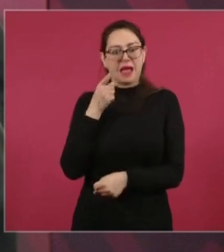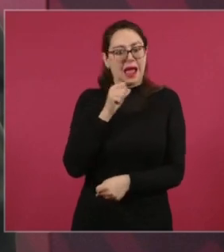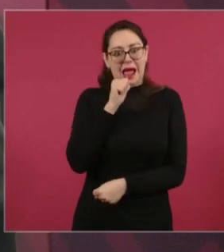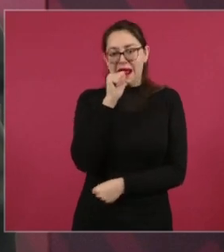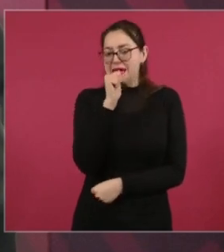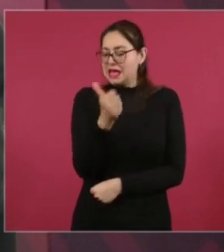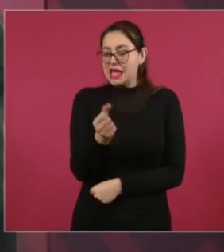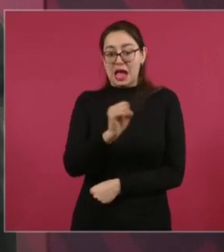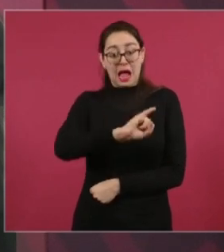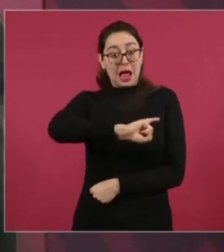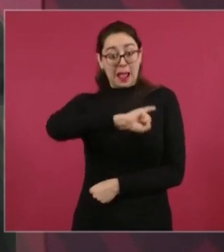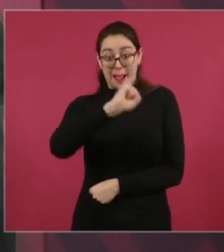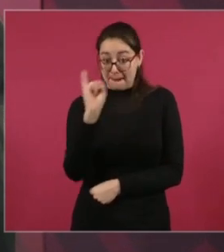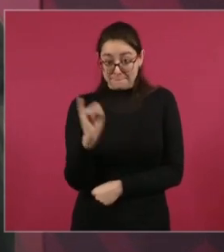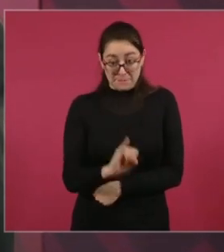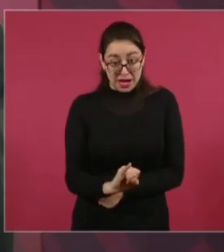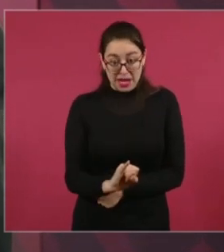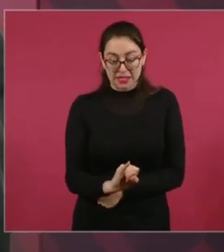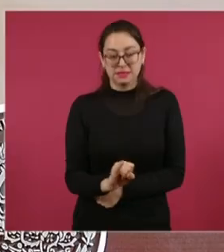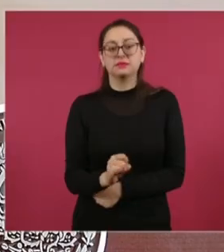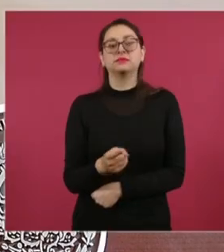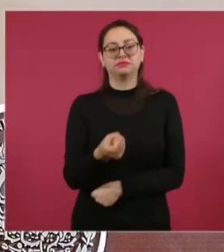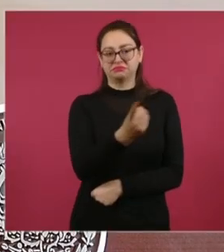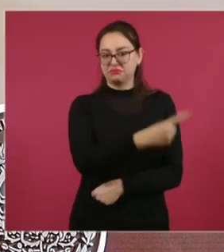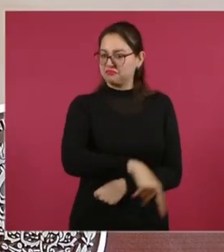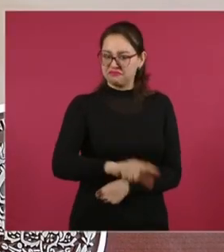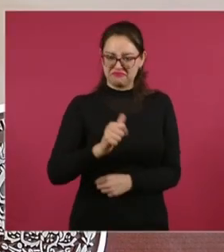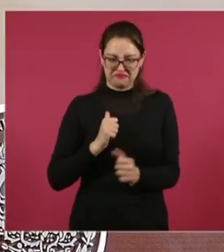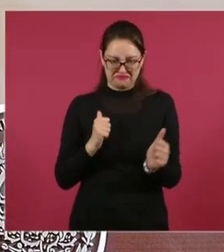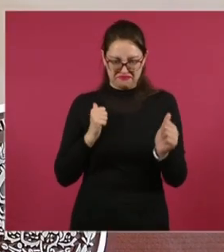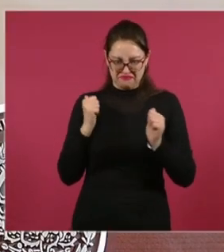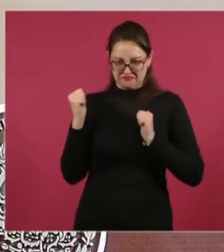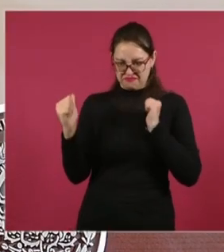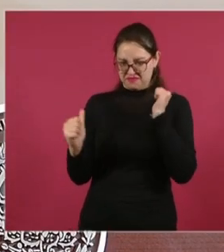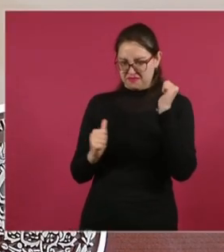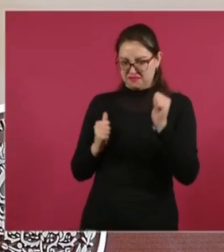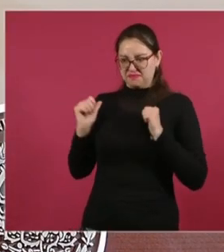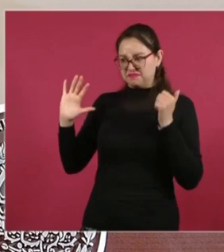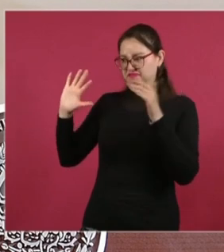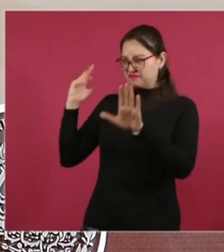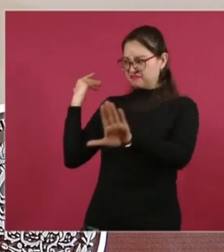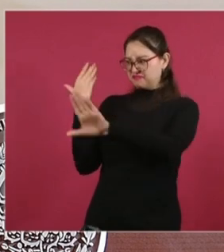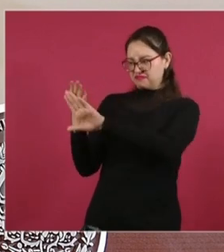Pero toda la prensa porfirista